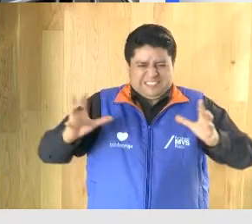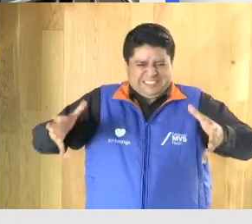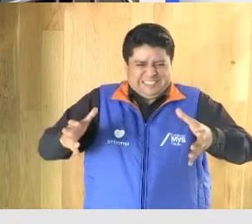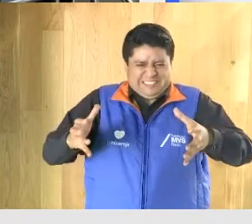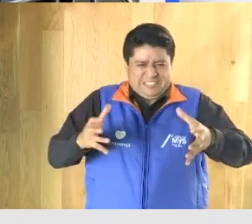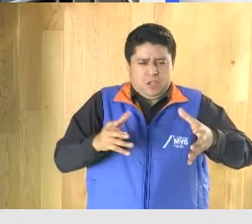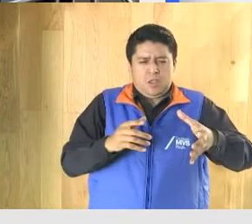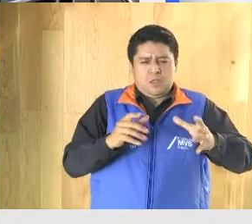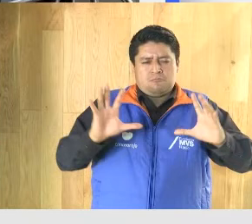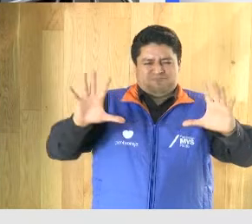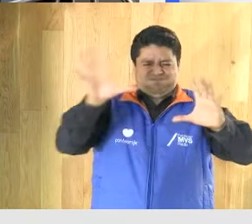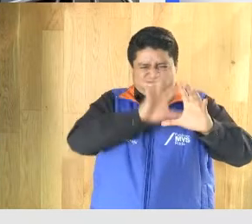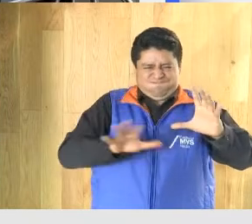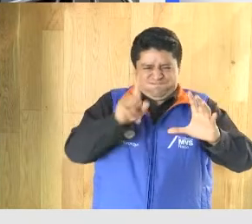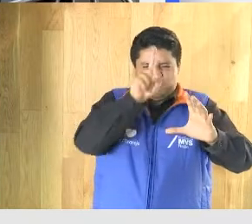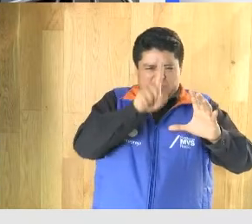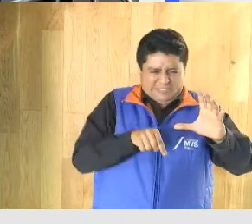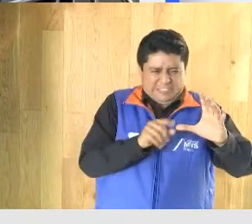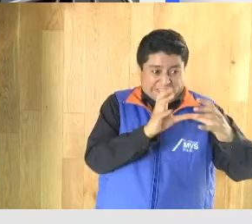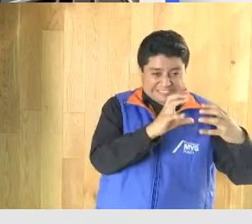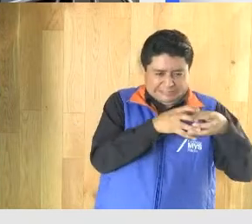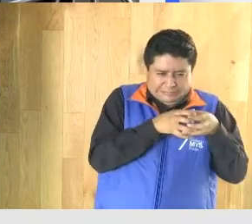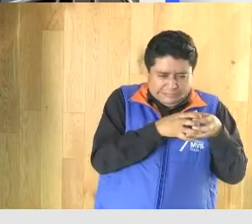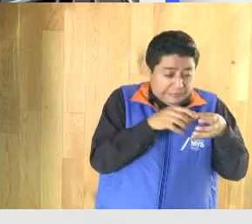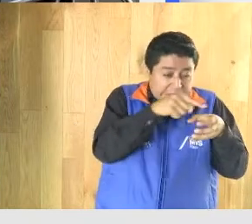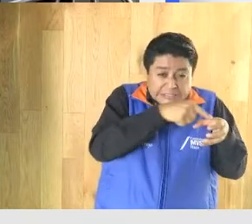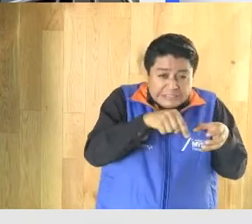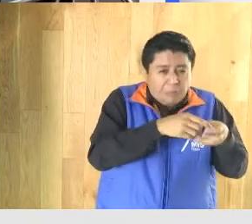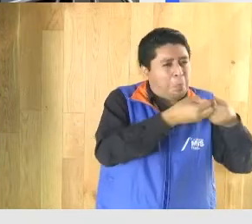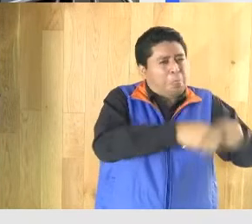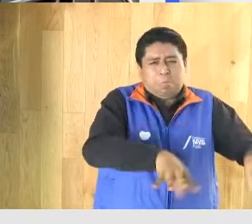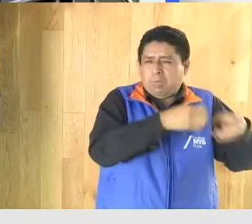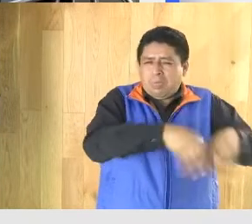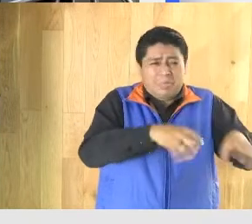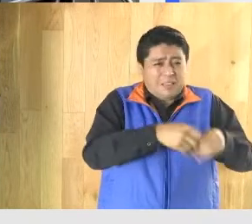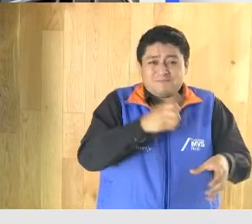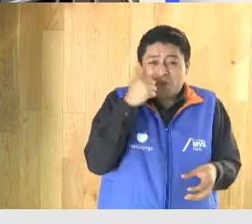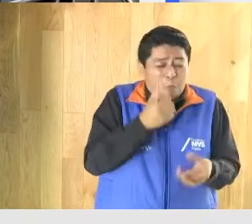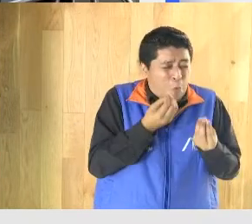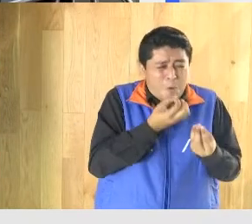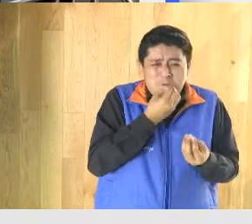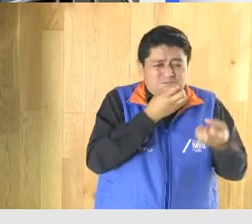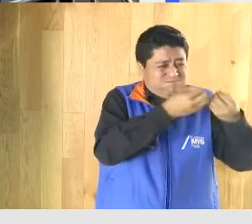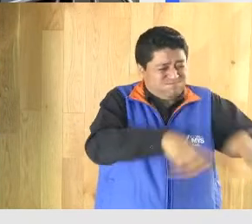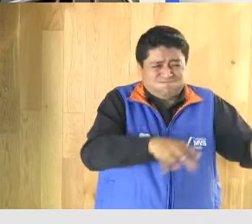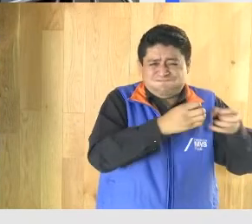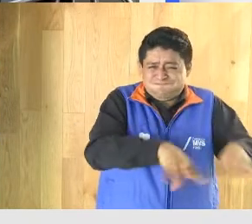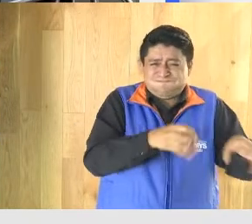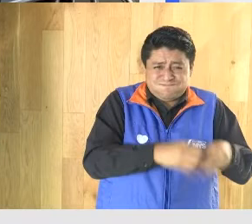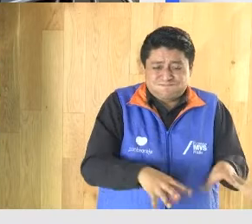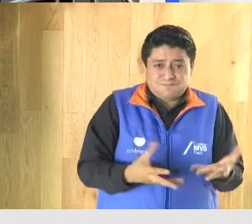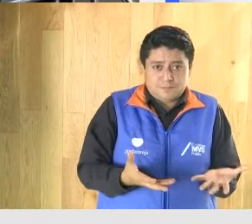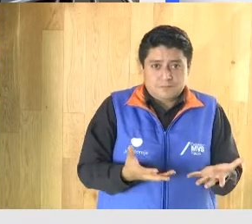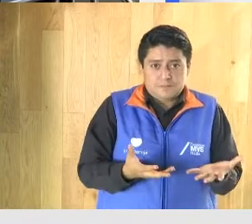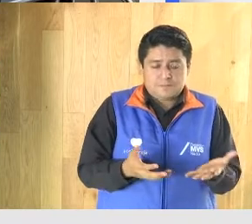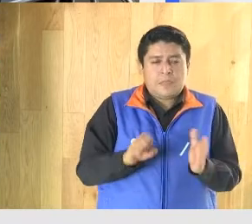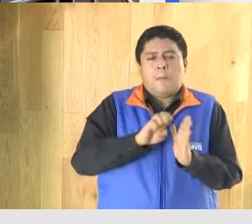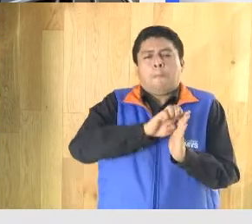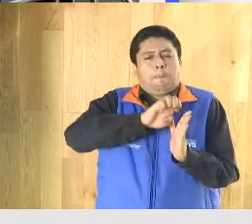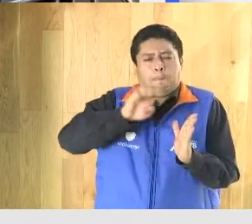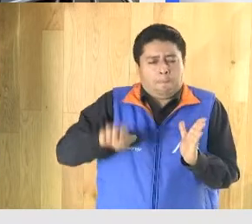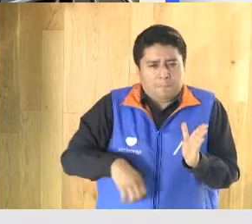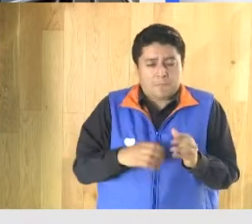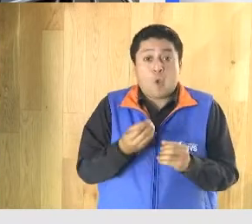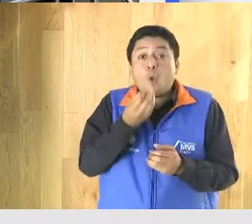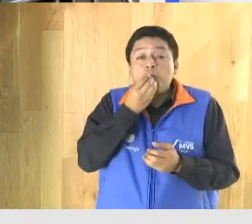el punto de vista ambiental, pero también desde el punto de vista social, ¿no? Y fijaros que si el desperdicio alimentario fuera un país, sería el